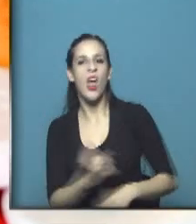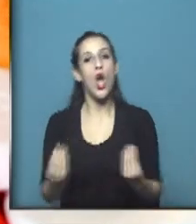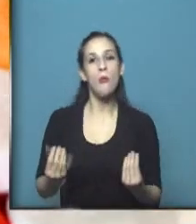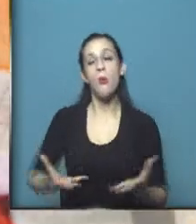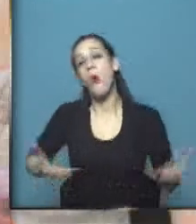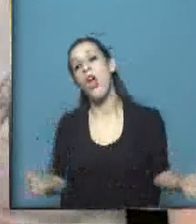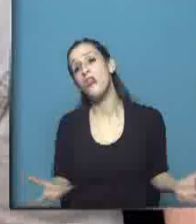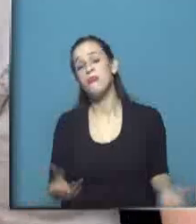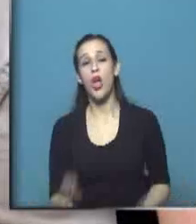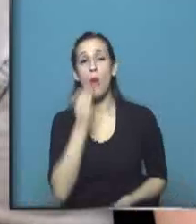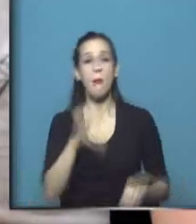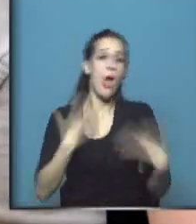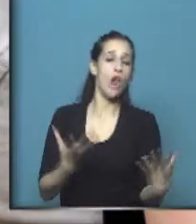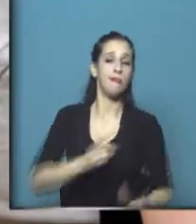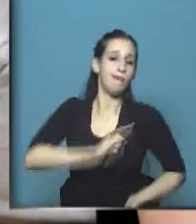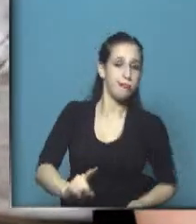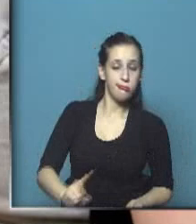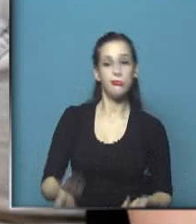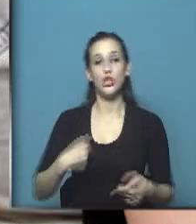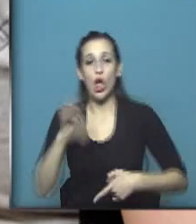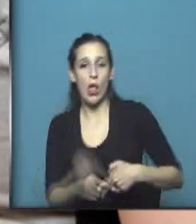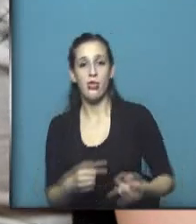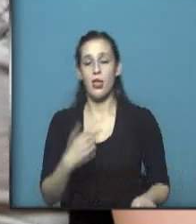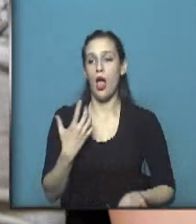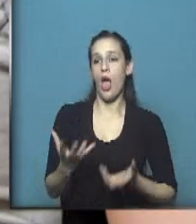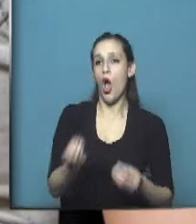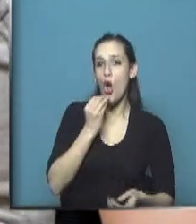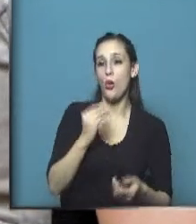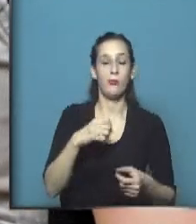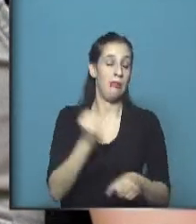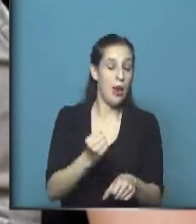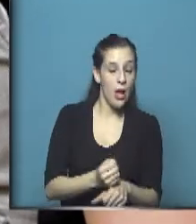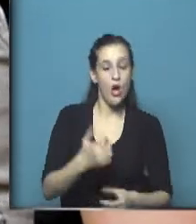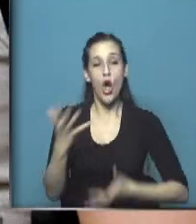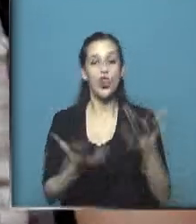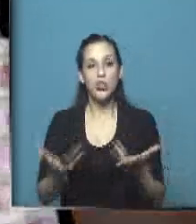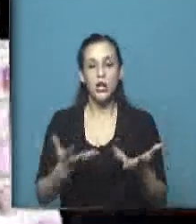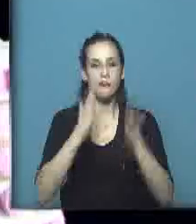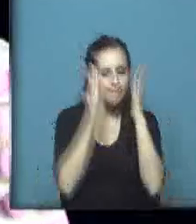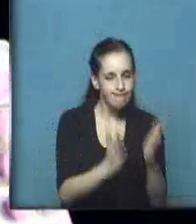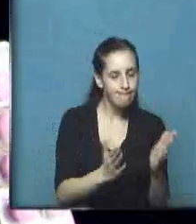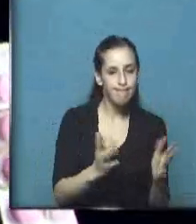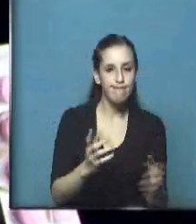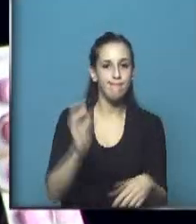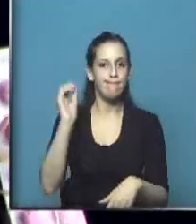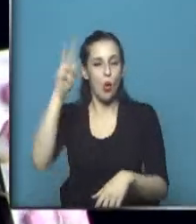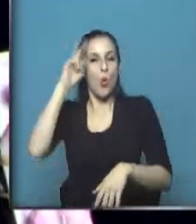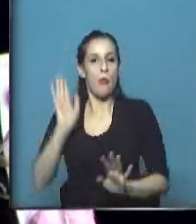puedo mejorar la dieta, vivo corriendo, no tengo tiempo para cocinar, compro una pastilla y vemos. Y también esta cultura